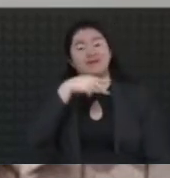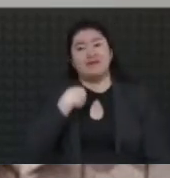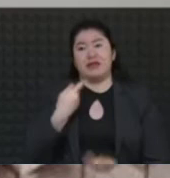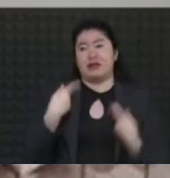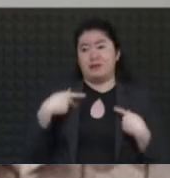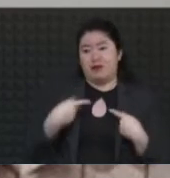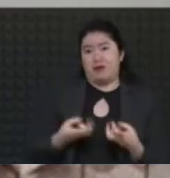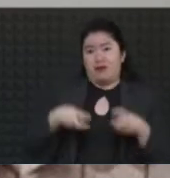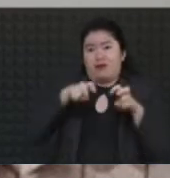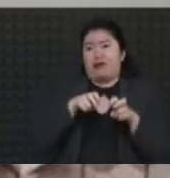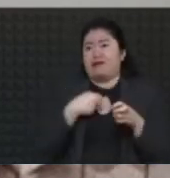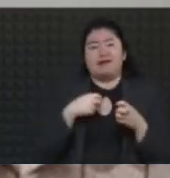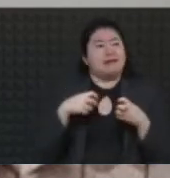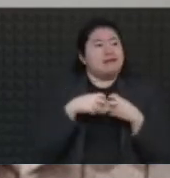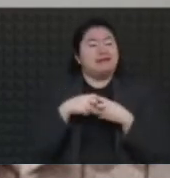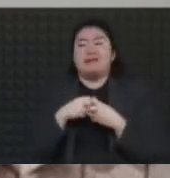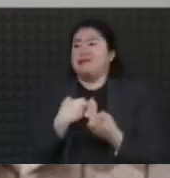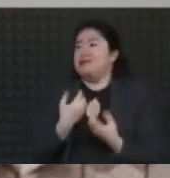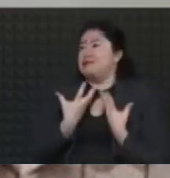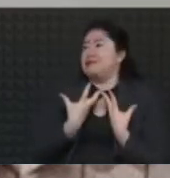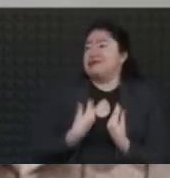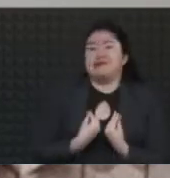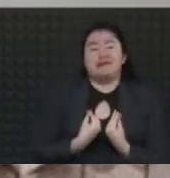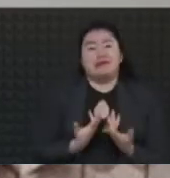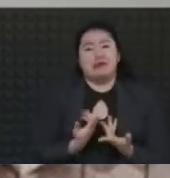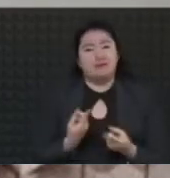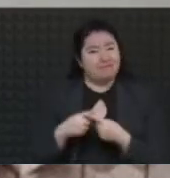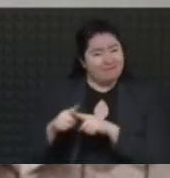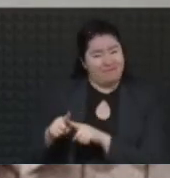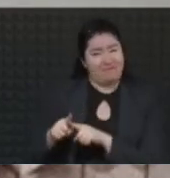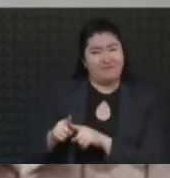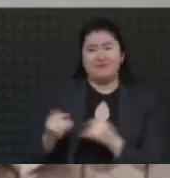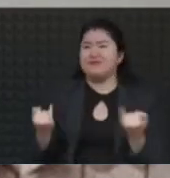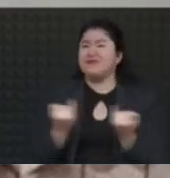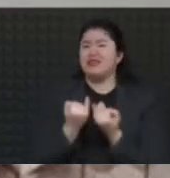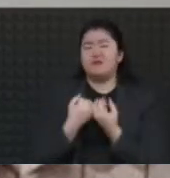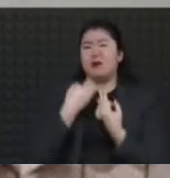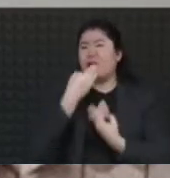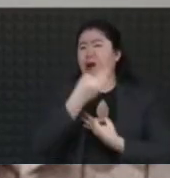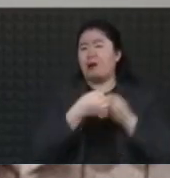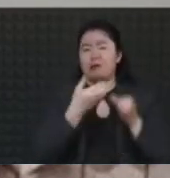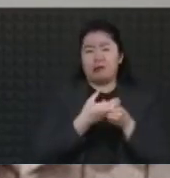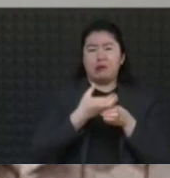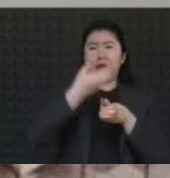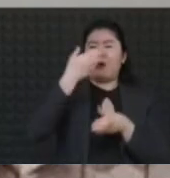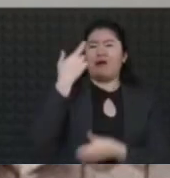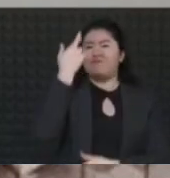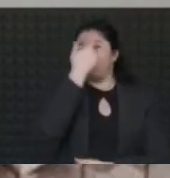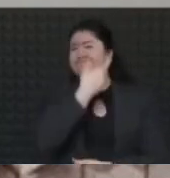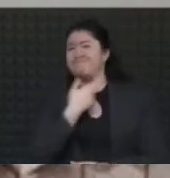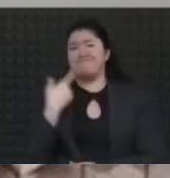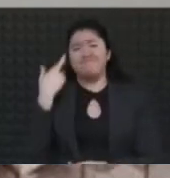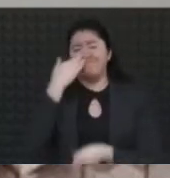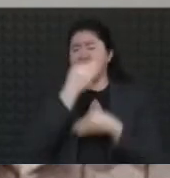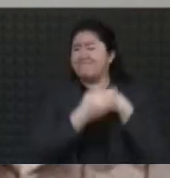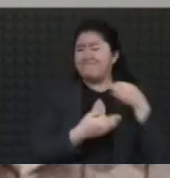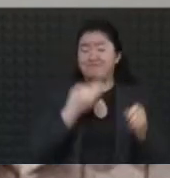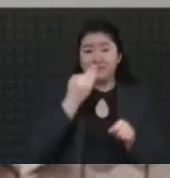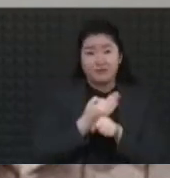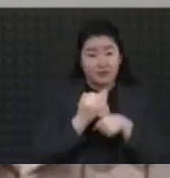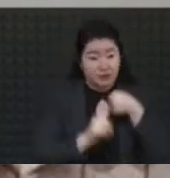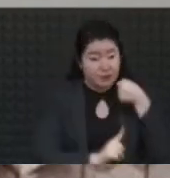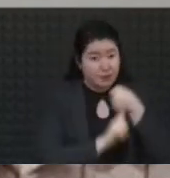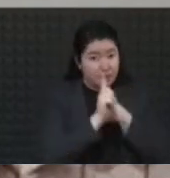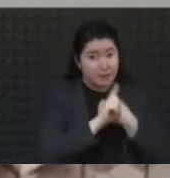angustia para la gente que estaba en las cabinas. Y se están revisando también todas las torres y todo que no, hasta ahora no se presentó ningún